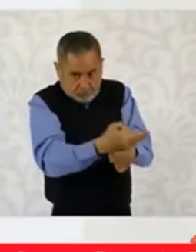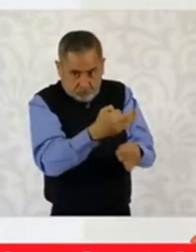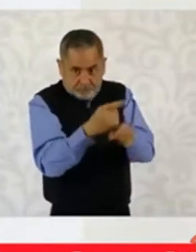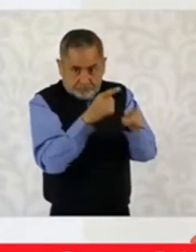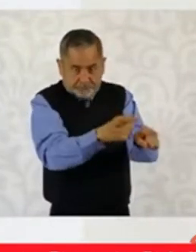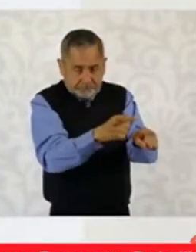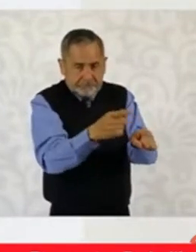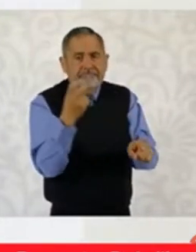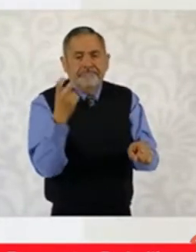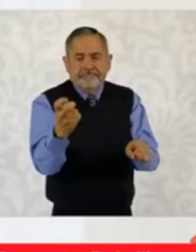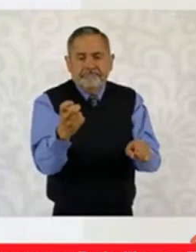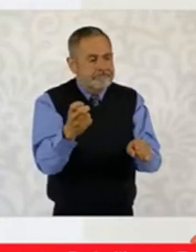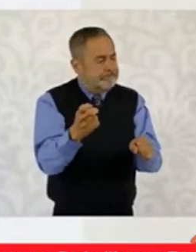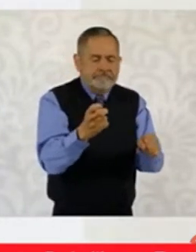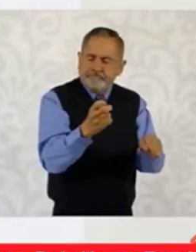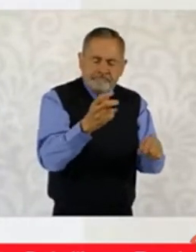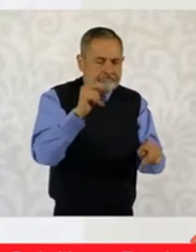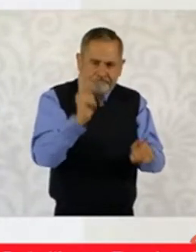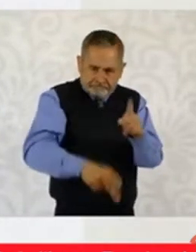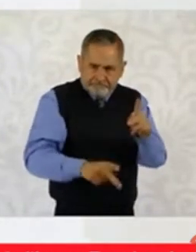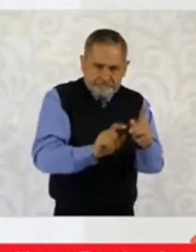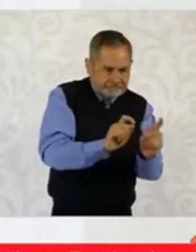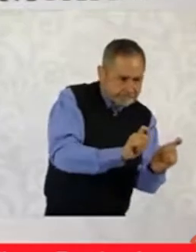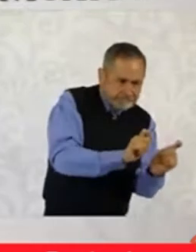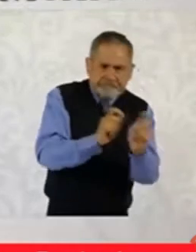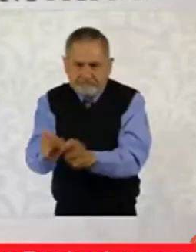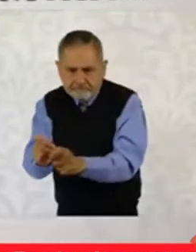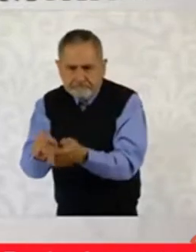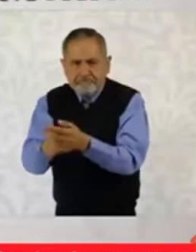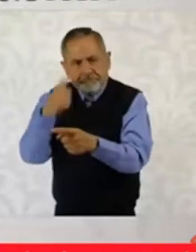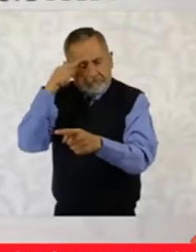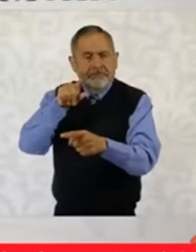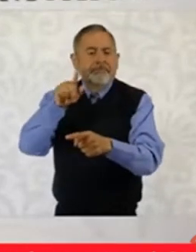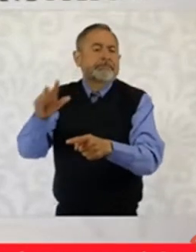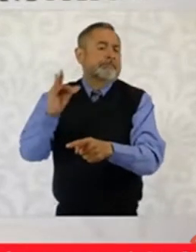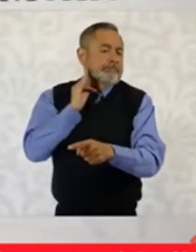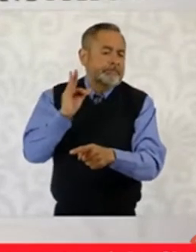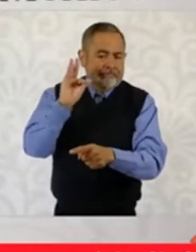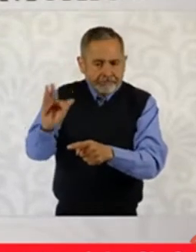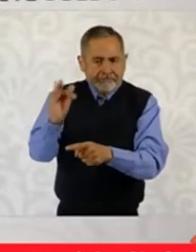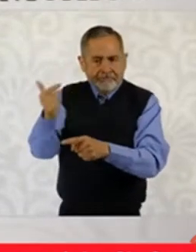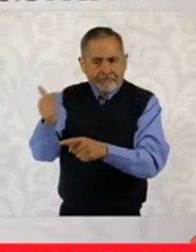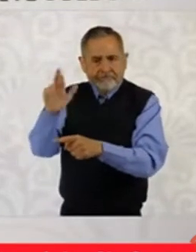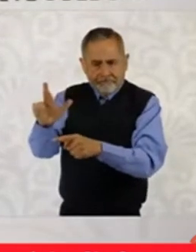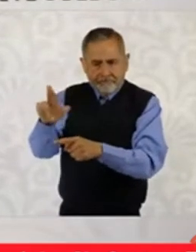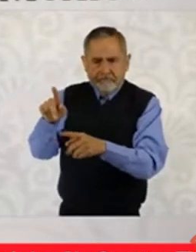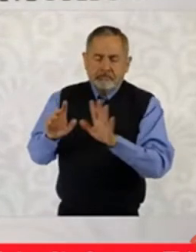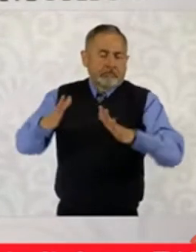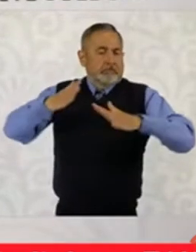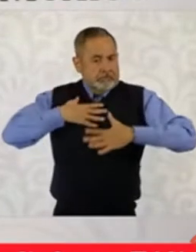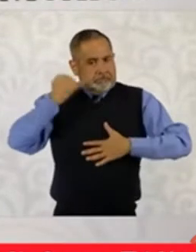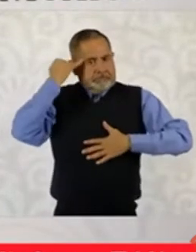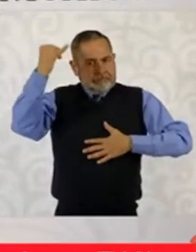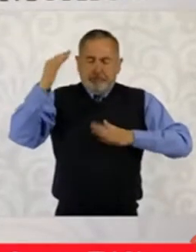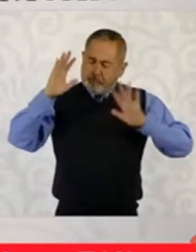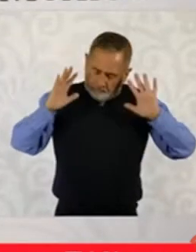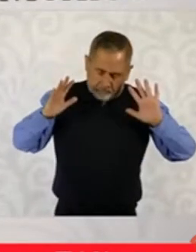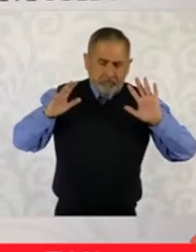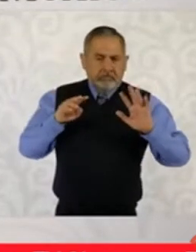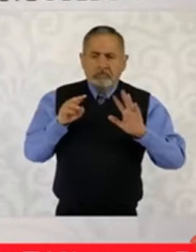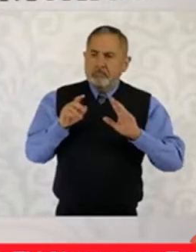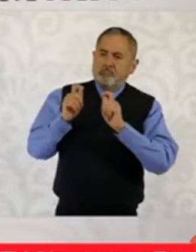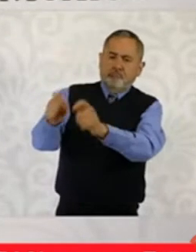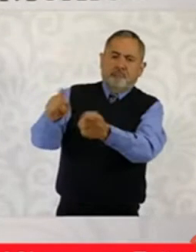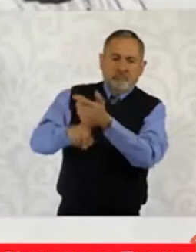Por eso es importante que la Fiscalía General de la República ya tome, desde mi perspectiva, obviamente